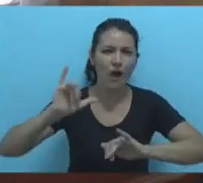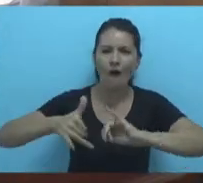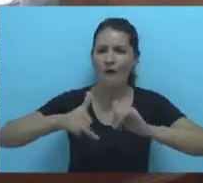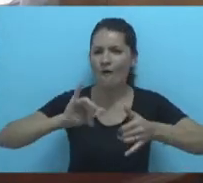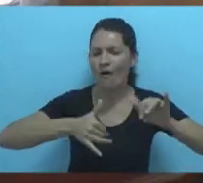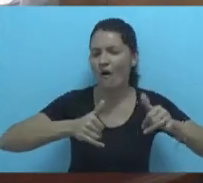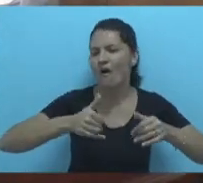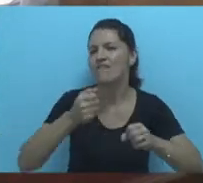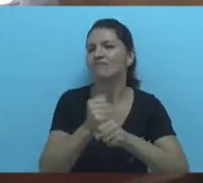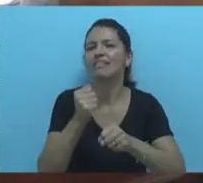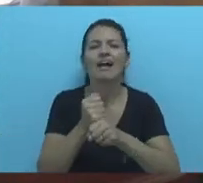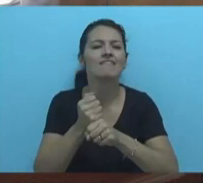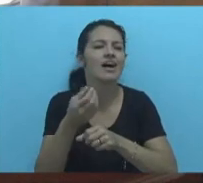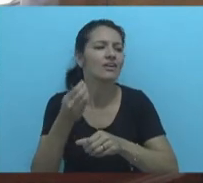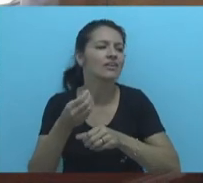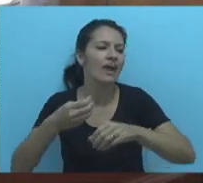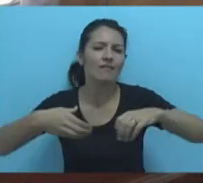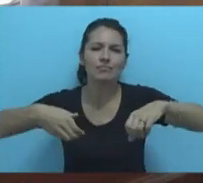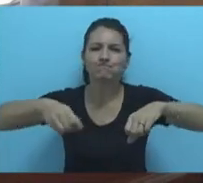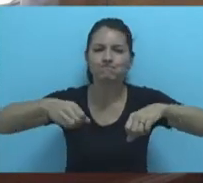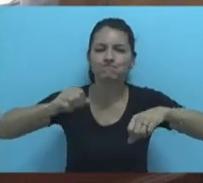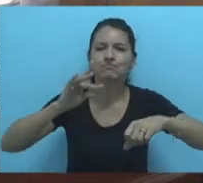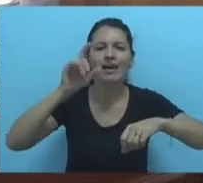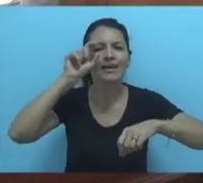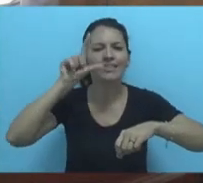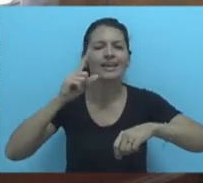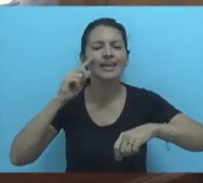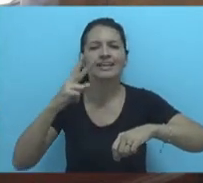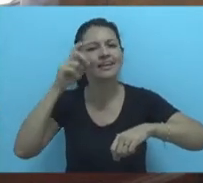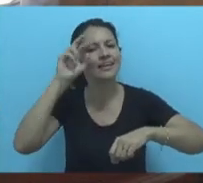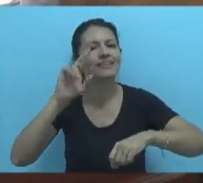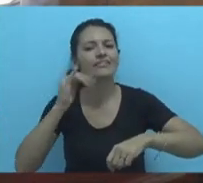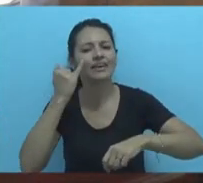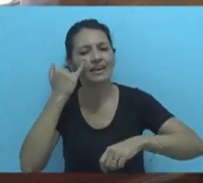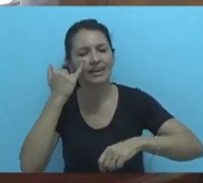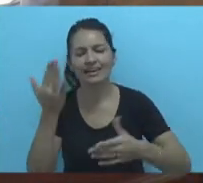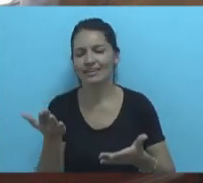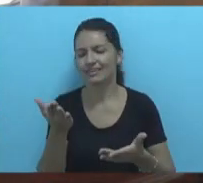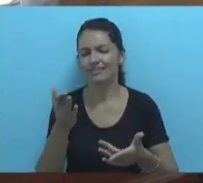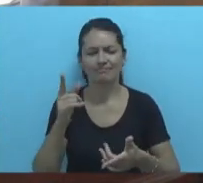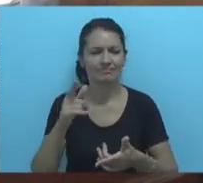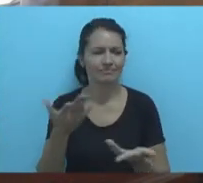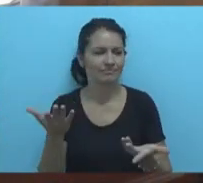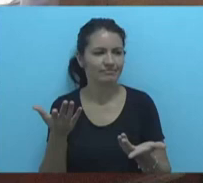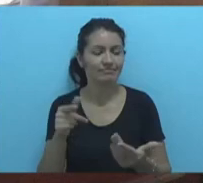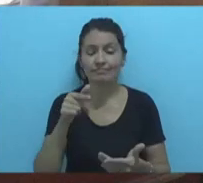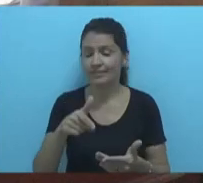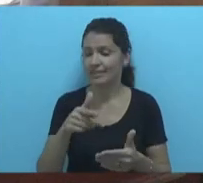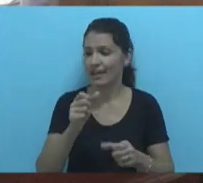de deliveries de distintas plataformas y de distintos comercios en la ciudad de Santa Fe, jóvenes que encuentran en